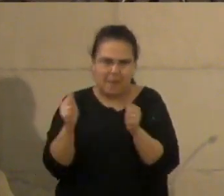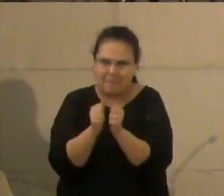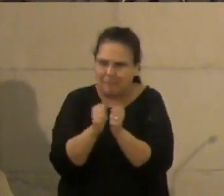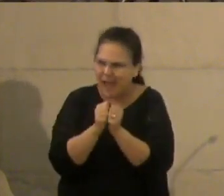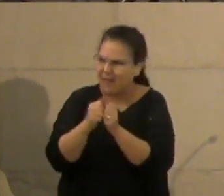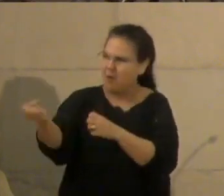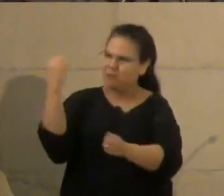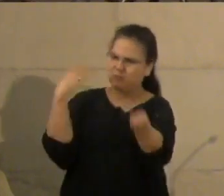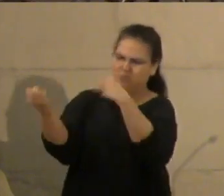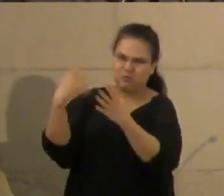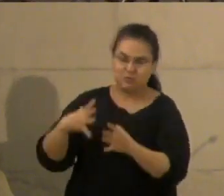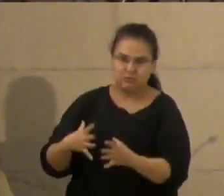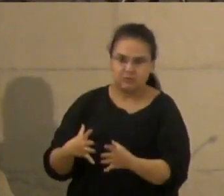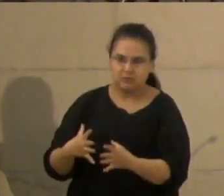vida.